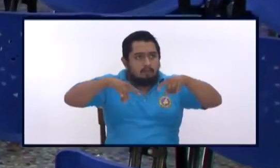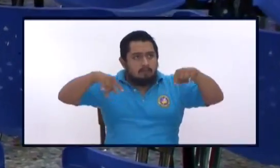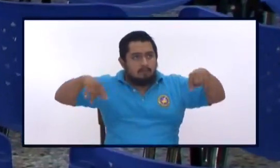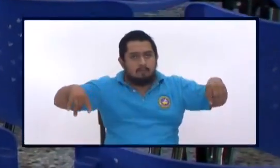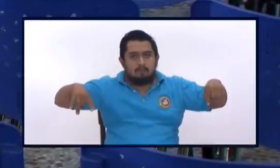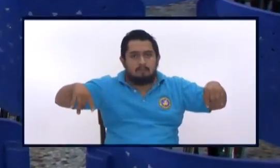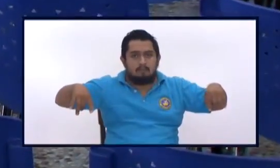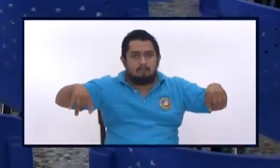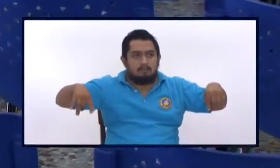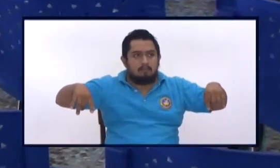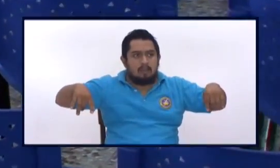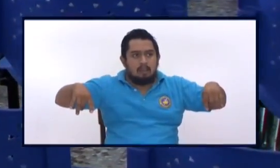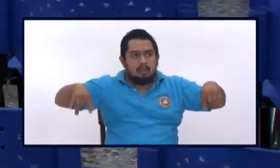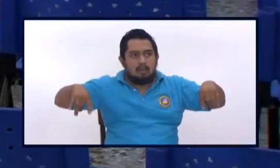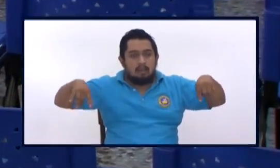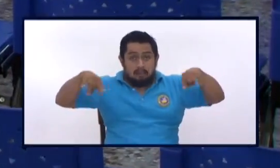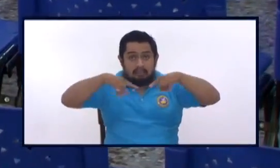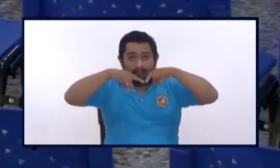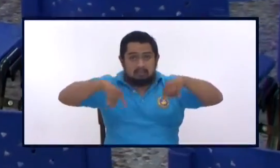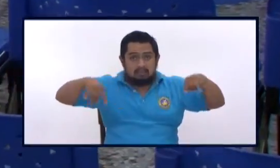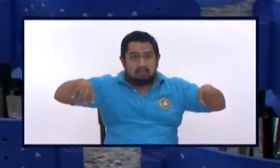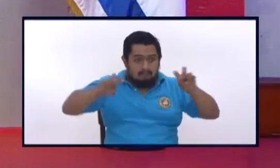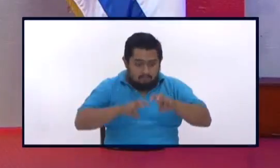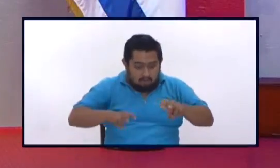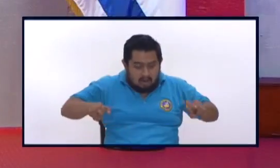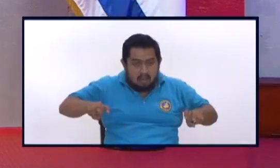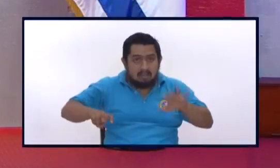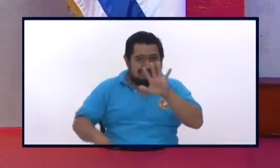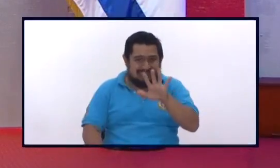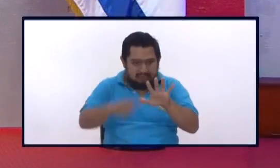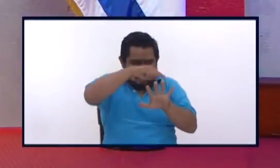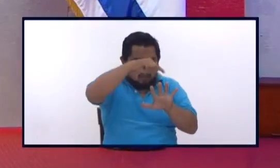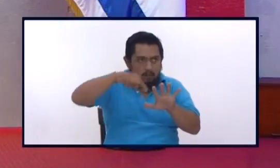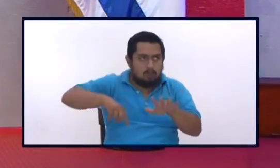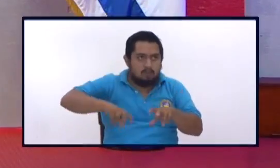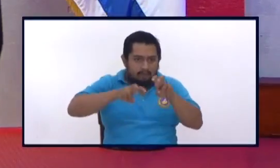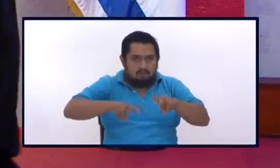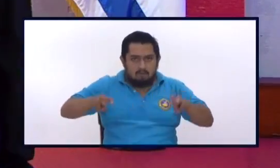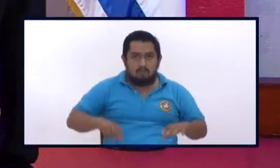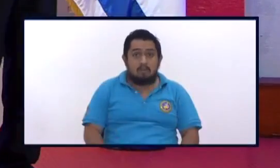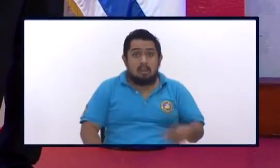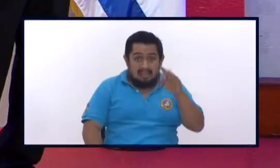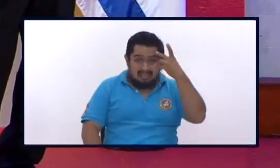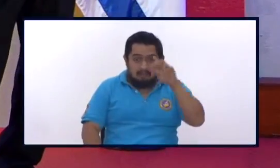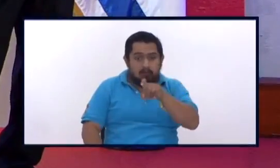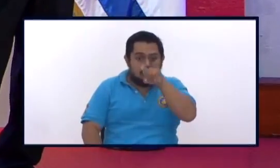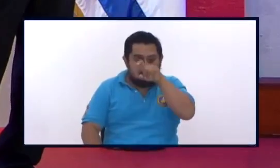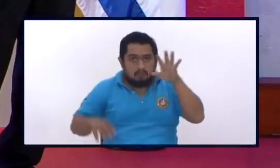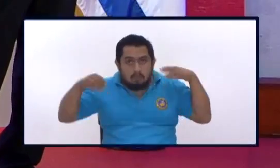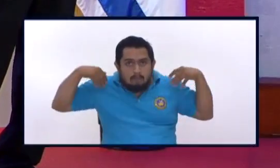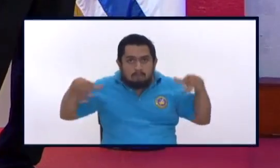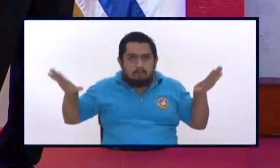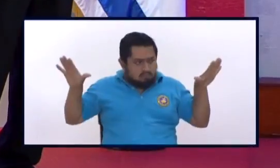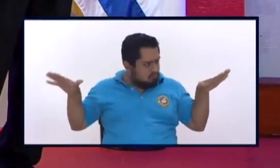contar la historia a vladimir por 45 días es la extensión de las alas de un bólido de un